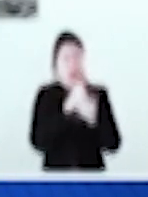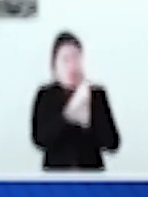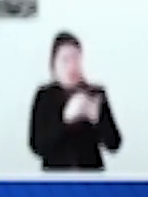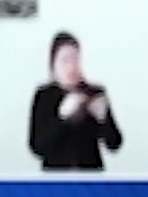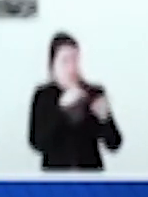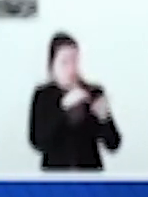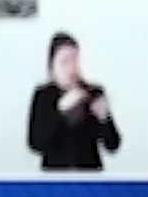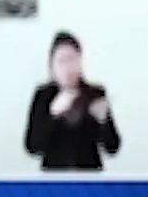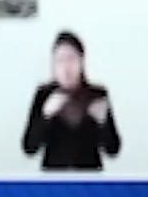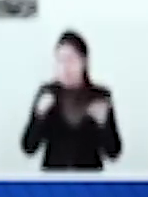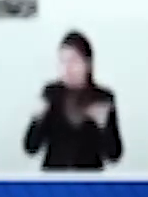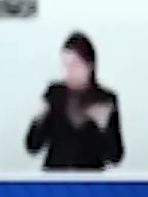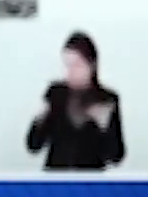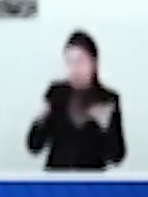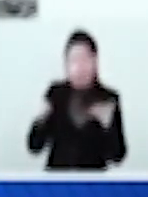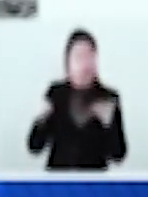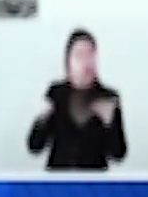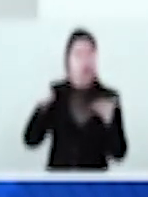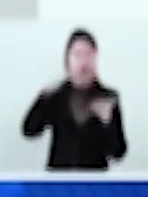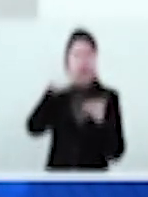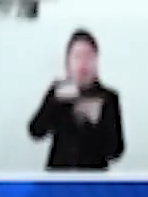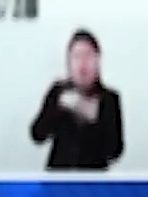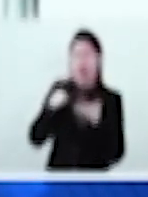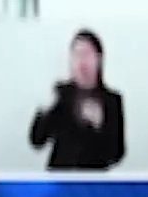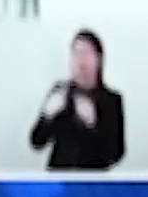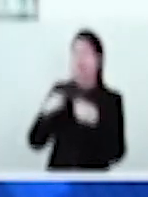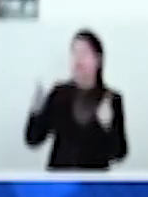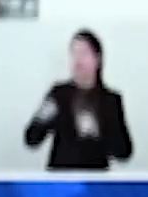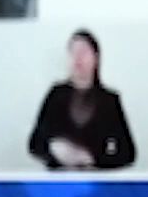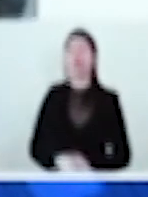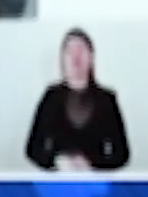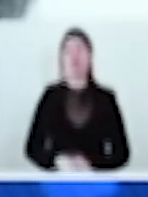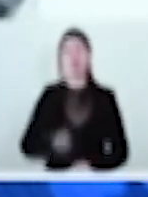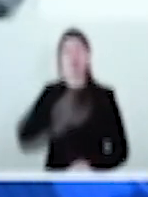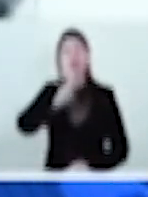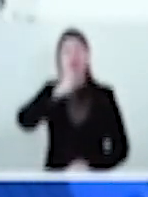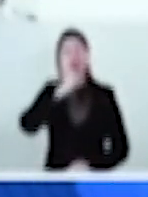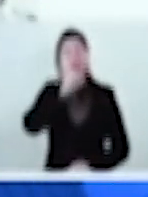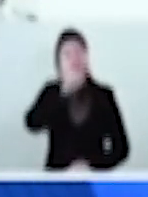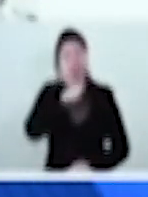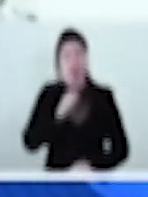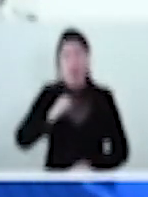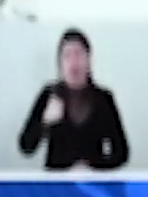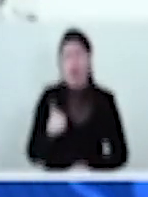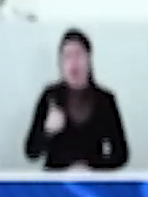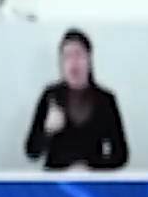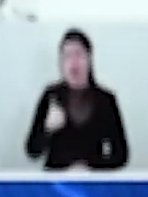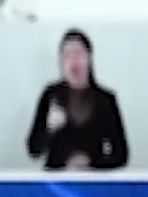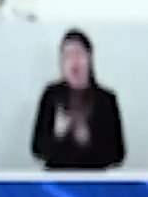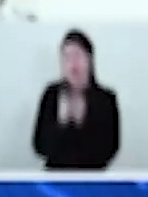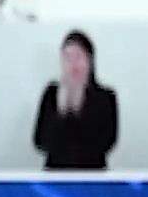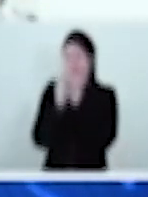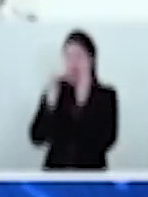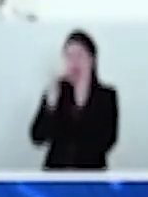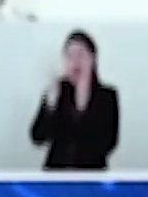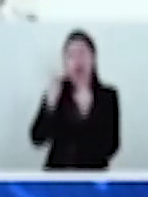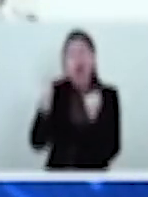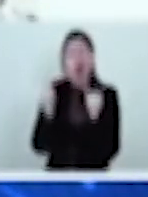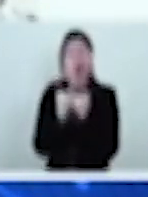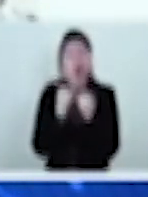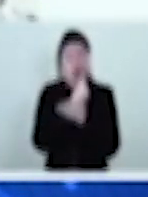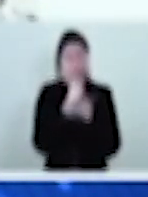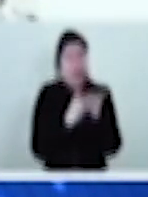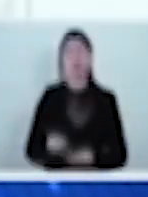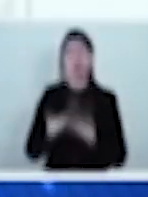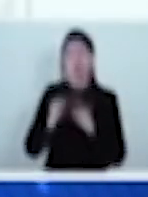esto que este documento se tiene que revisar con cuidado, pero sin descuidar los otros aspectos que te he mencionado: diseño, construcción y